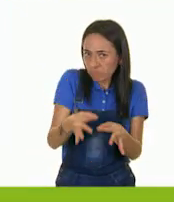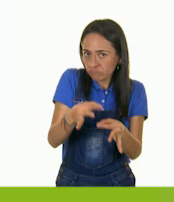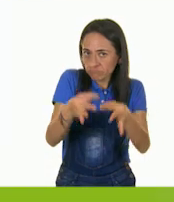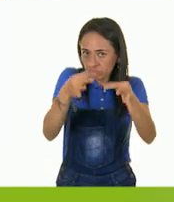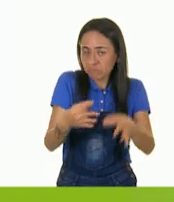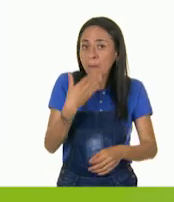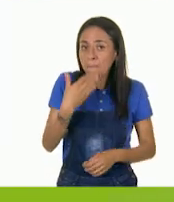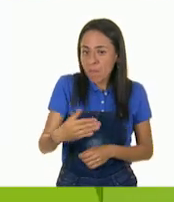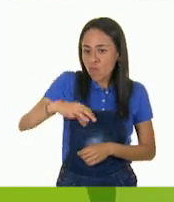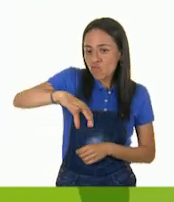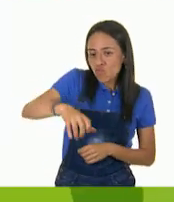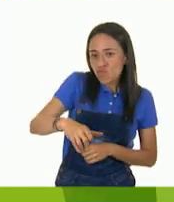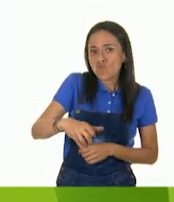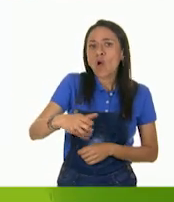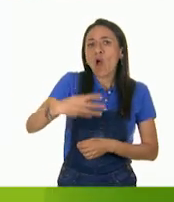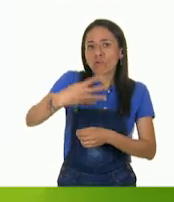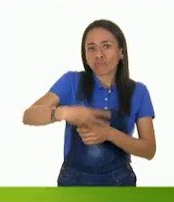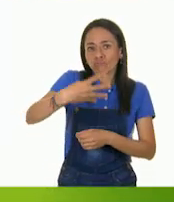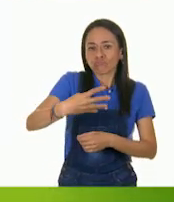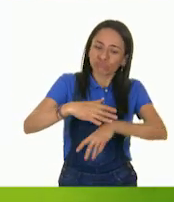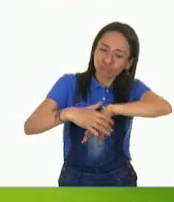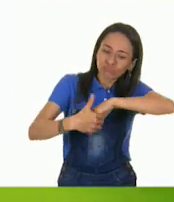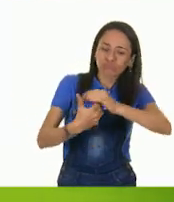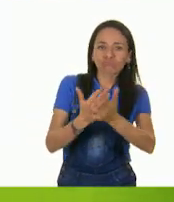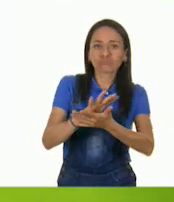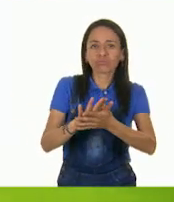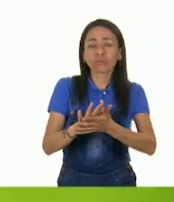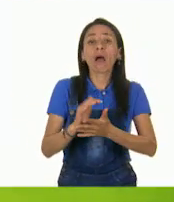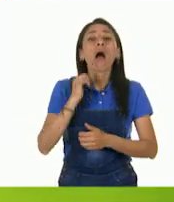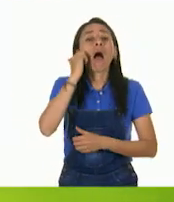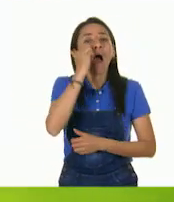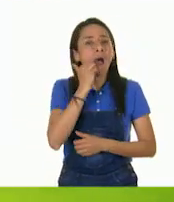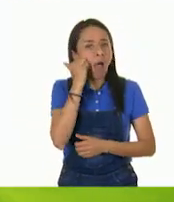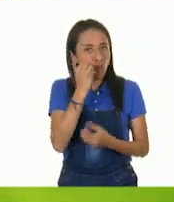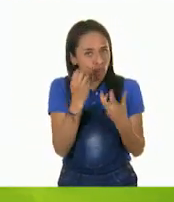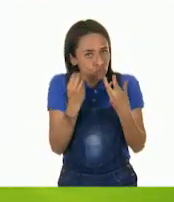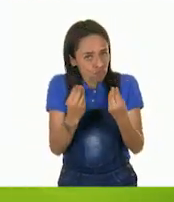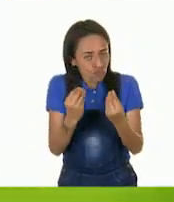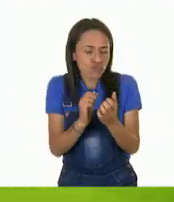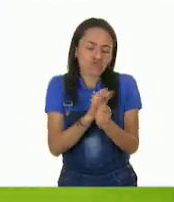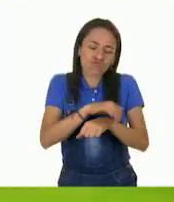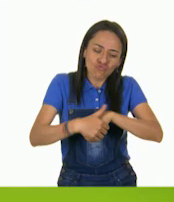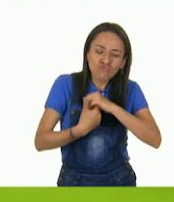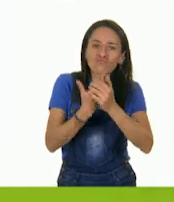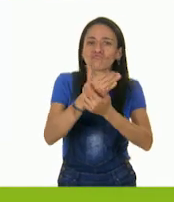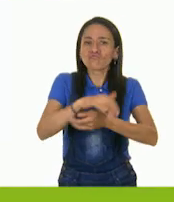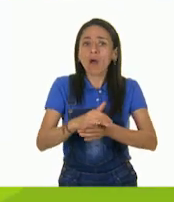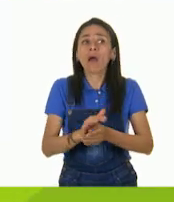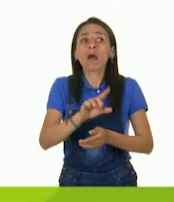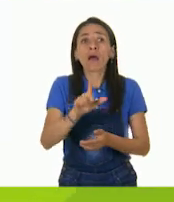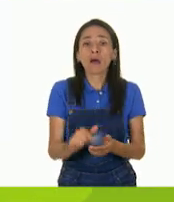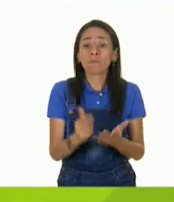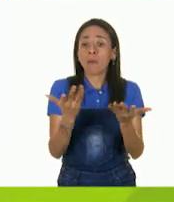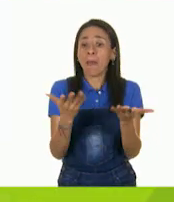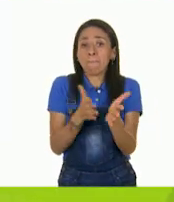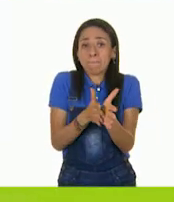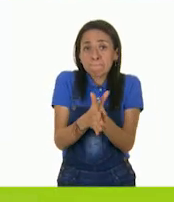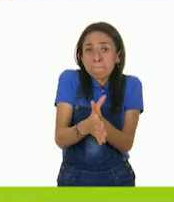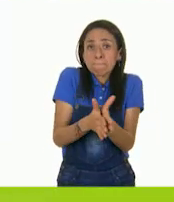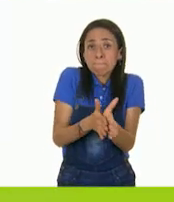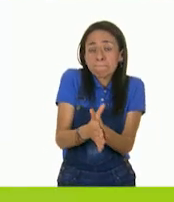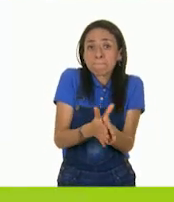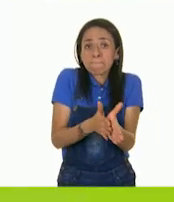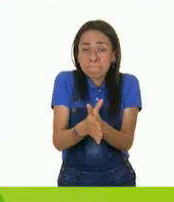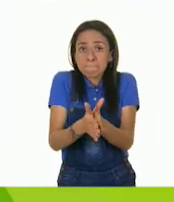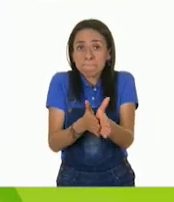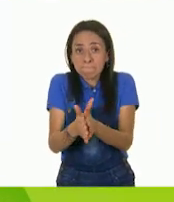manos usa suficiente jabón frota tus palmas una con la otra ahora frota la